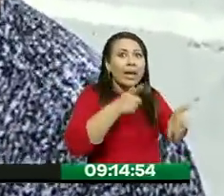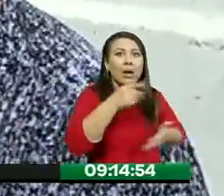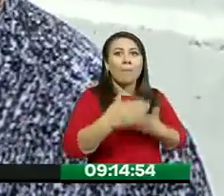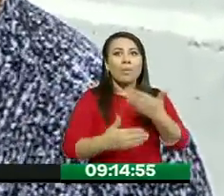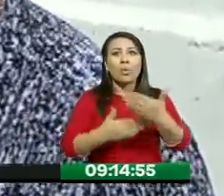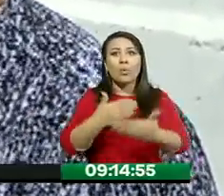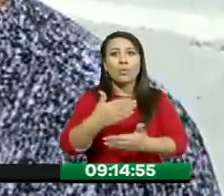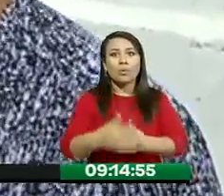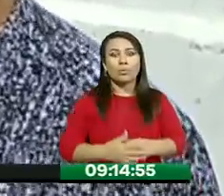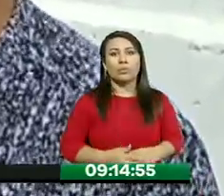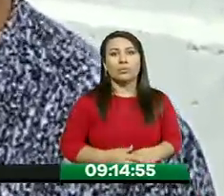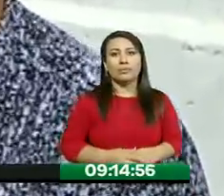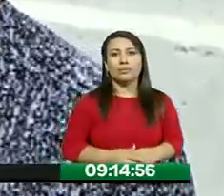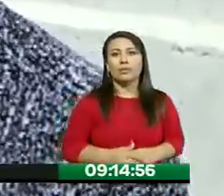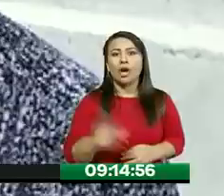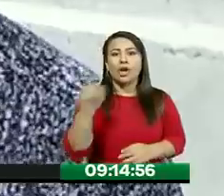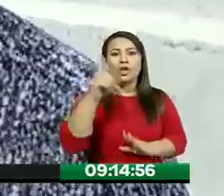salado?